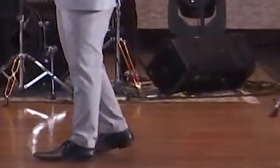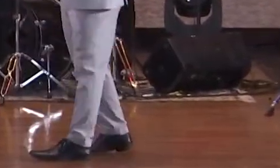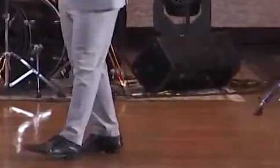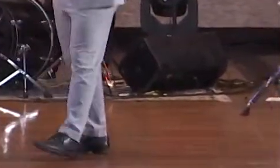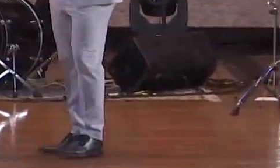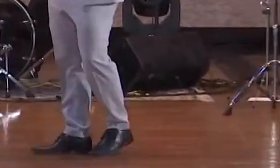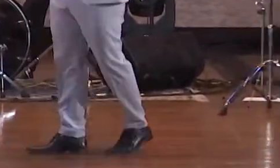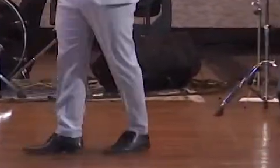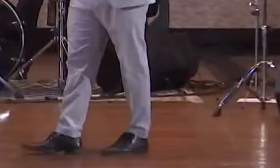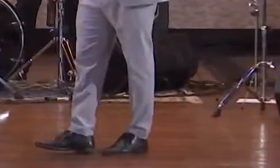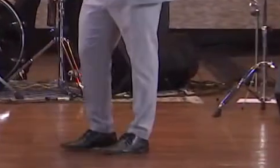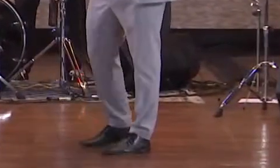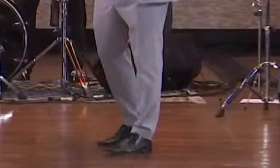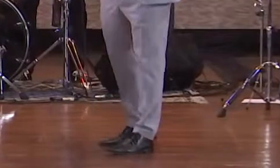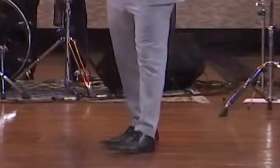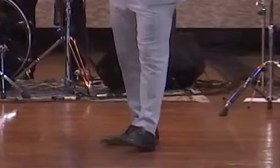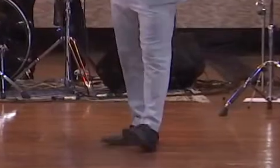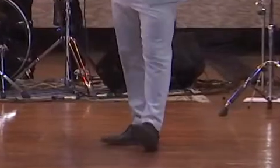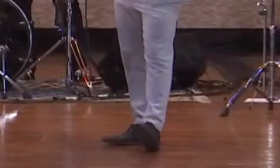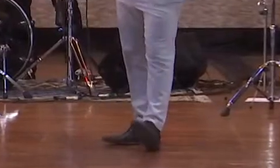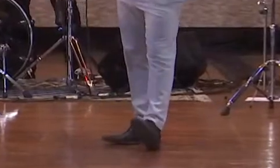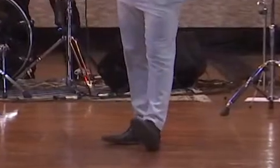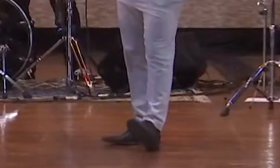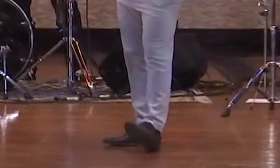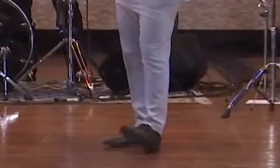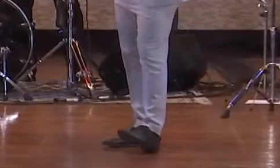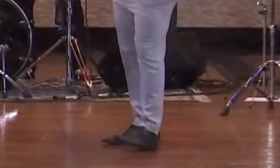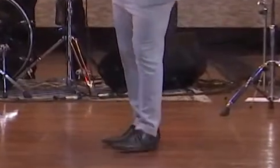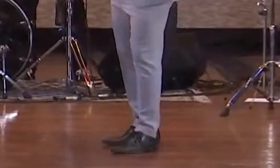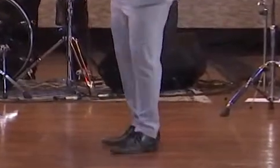Este muchacho que está aquí, miren la anécdota esta.